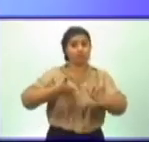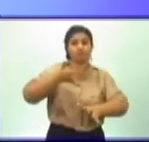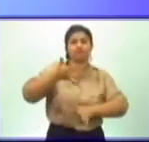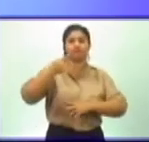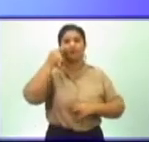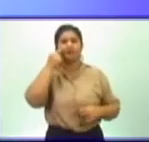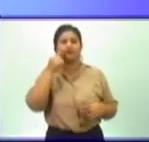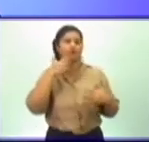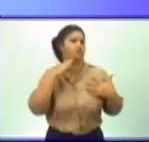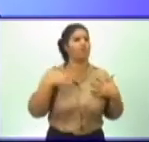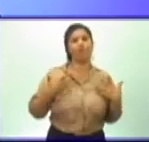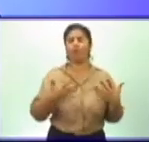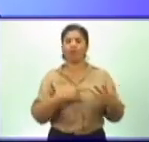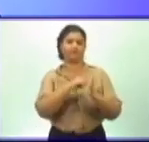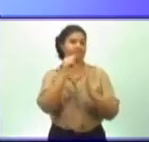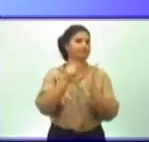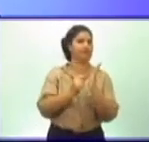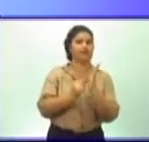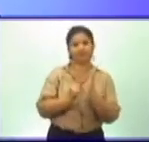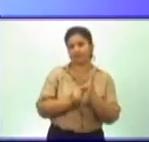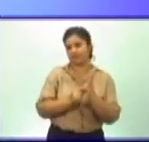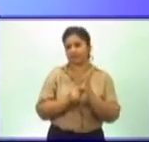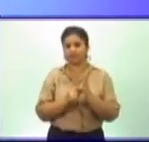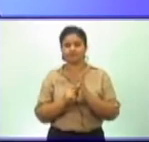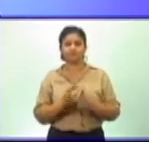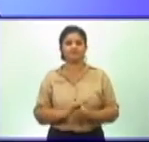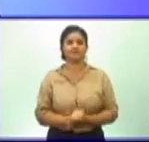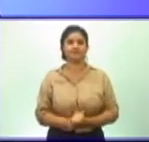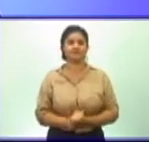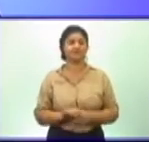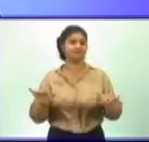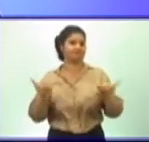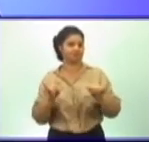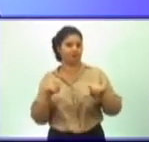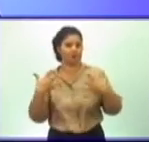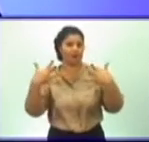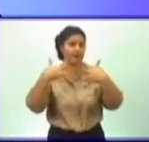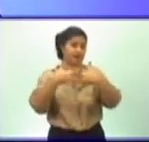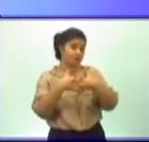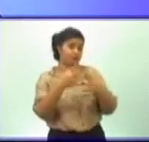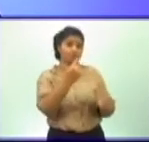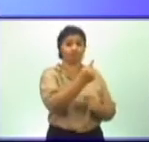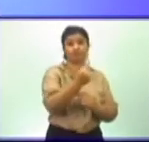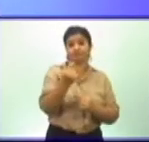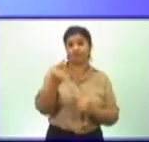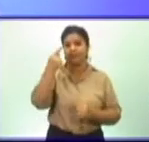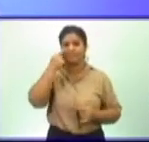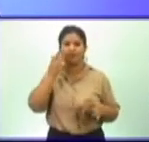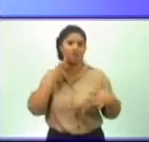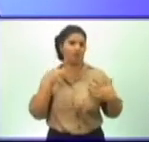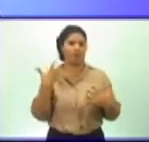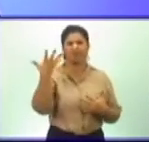y que también se caracterizan unos a otros. Y por tanto, aquí cada uno de ellos